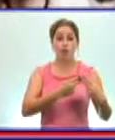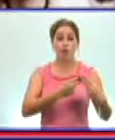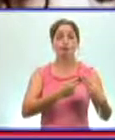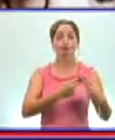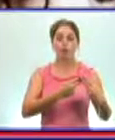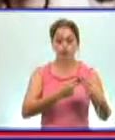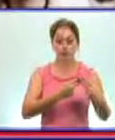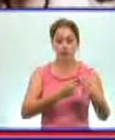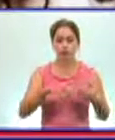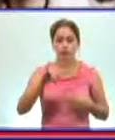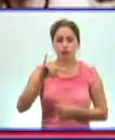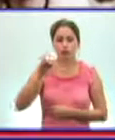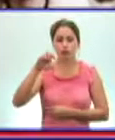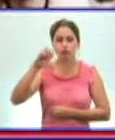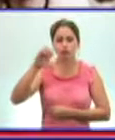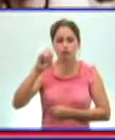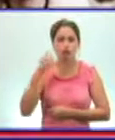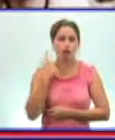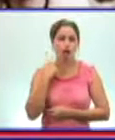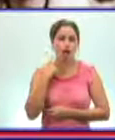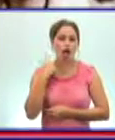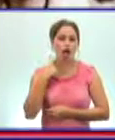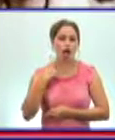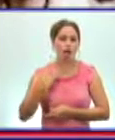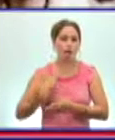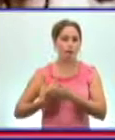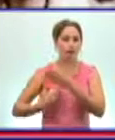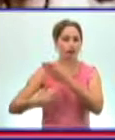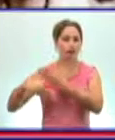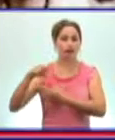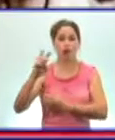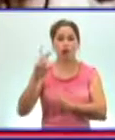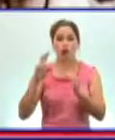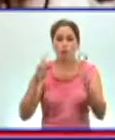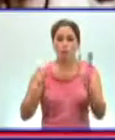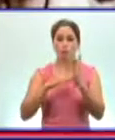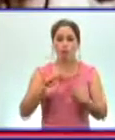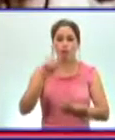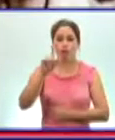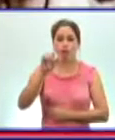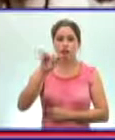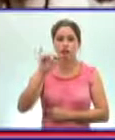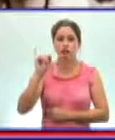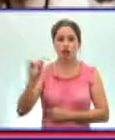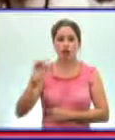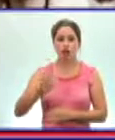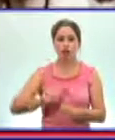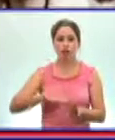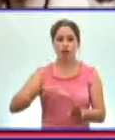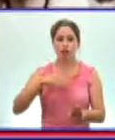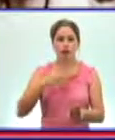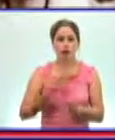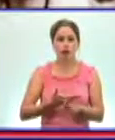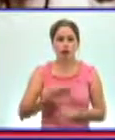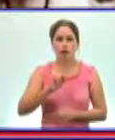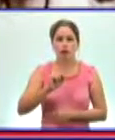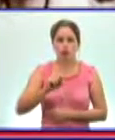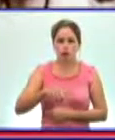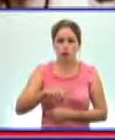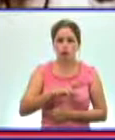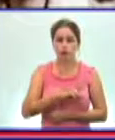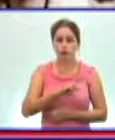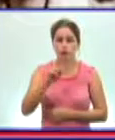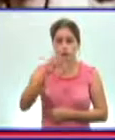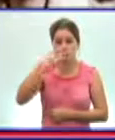en el 2016, después de tener una obra, una impronta esencial en la revolución cubana en Cuba,